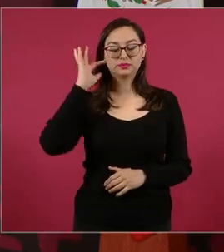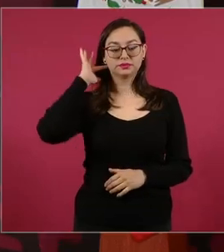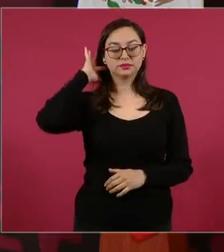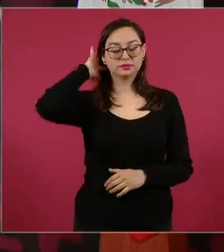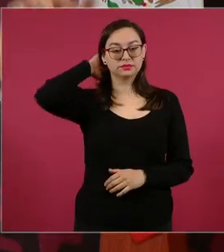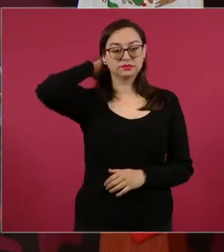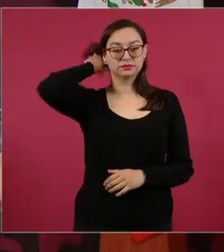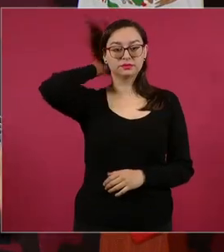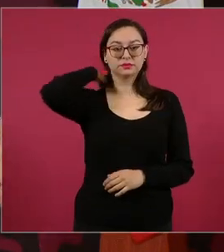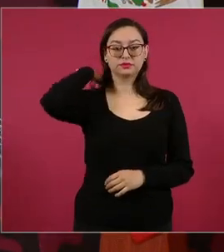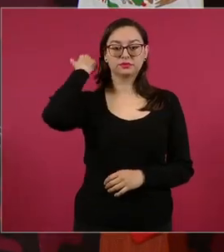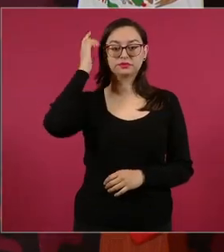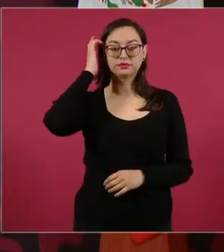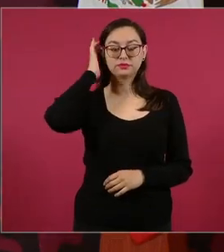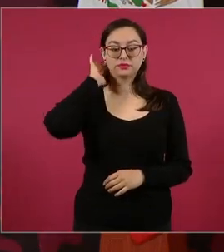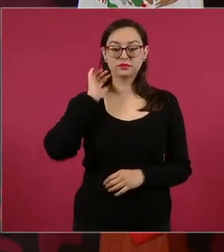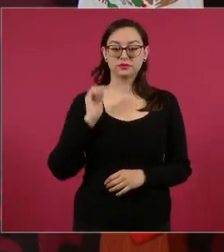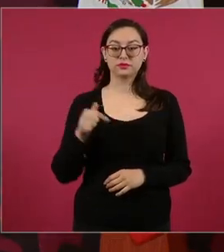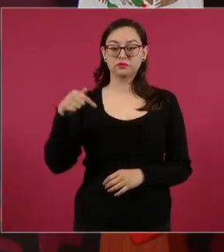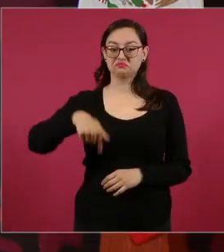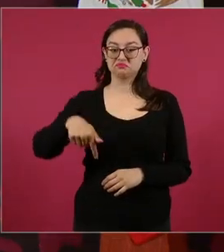Y aquí estamos